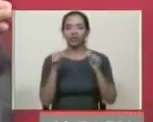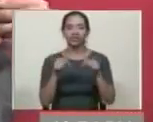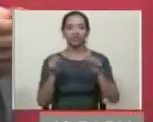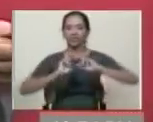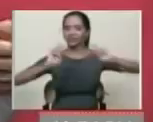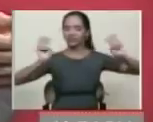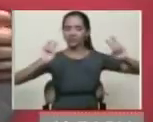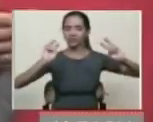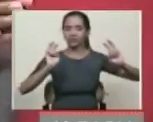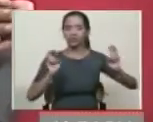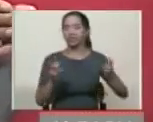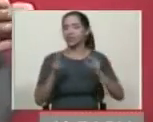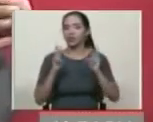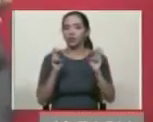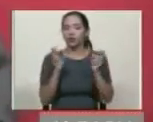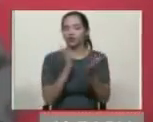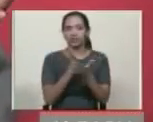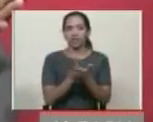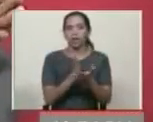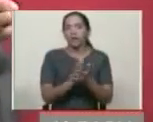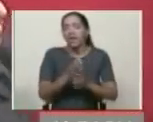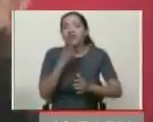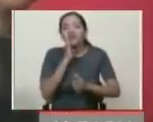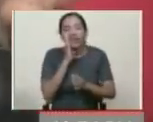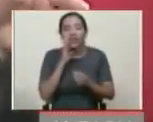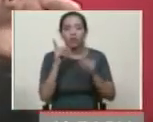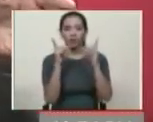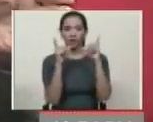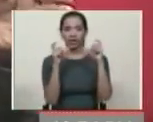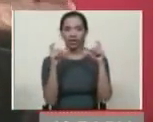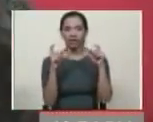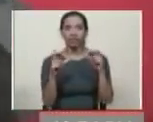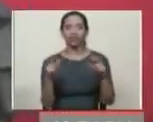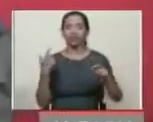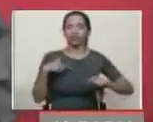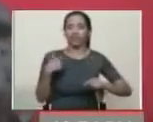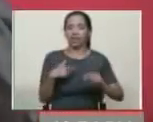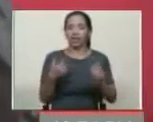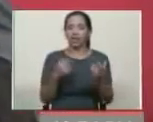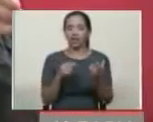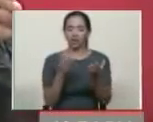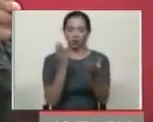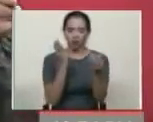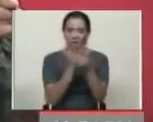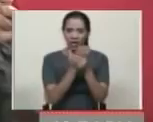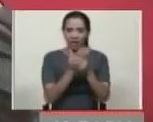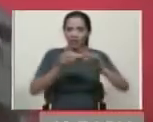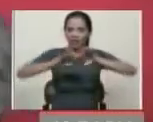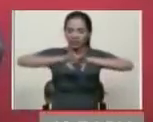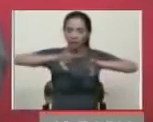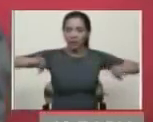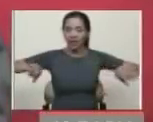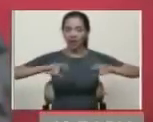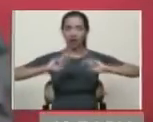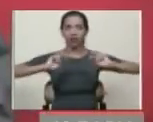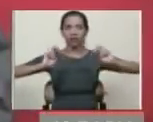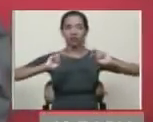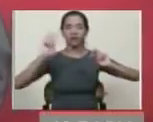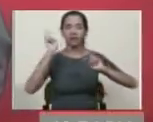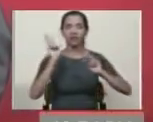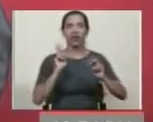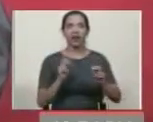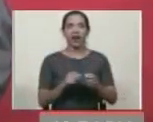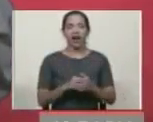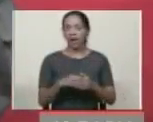casual que Facebook e Instagram solamente tienen una Big Data separada de todo el tema Venezuela.